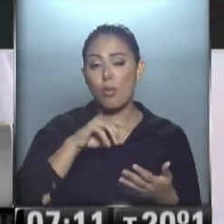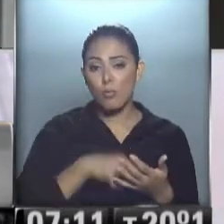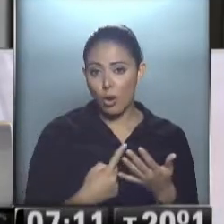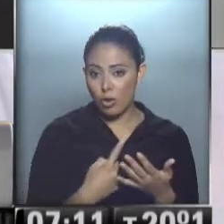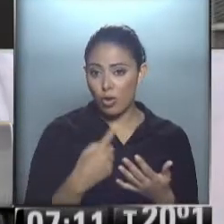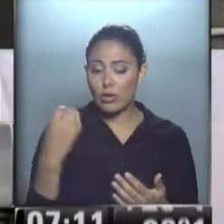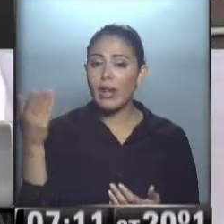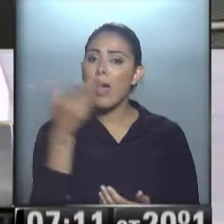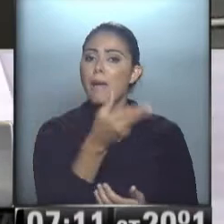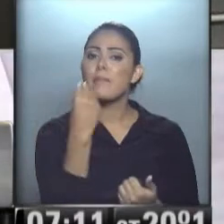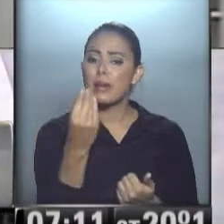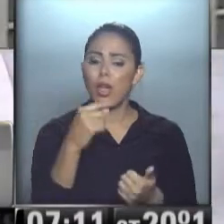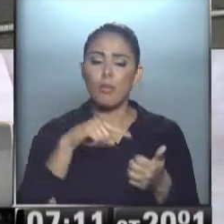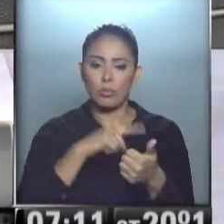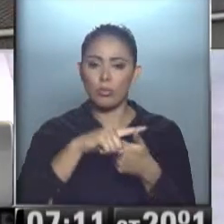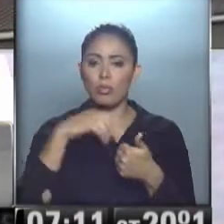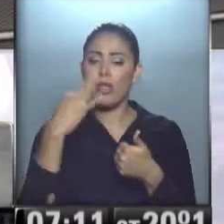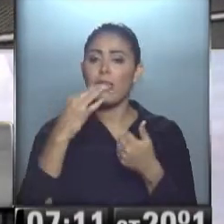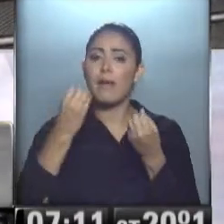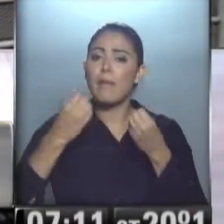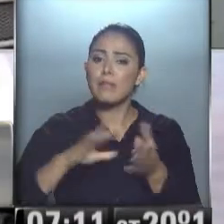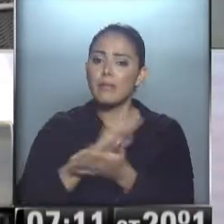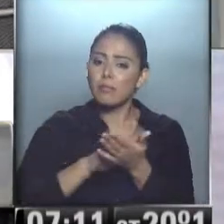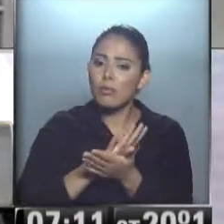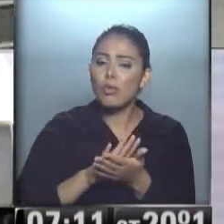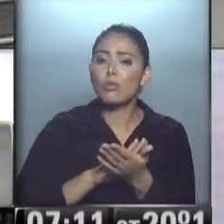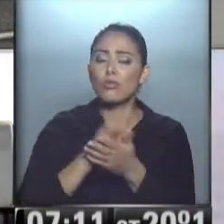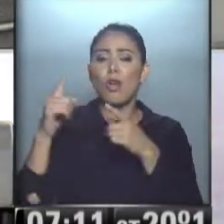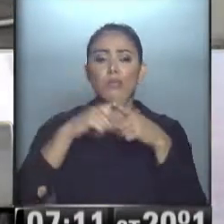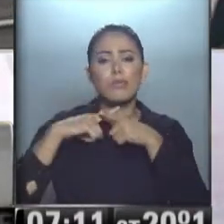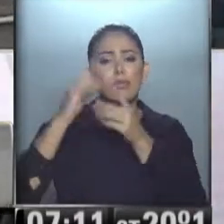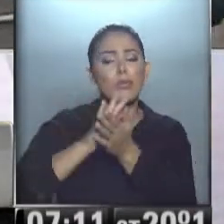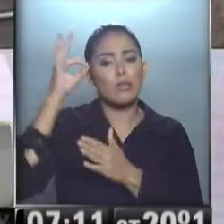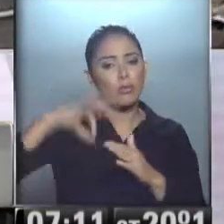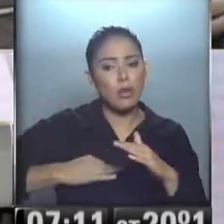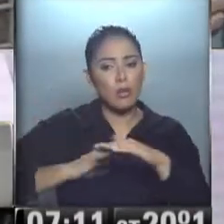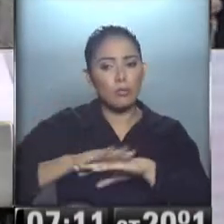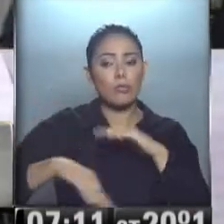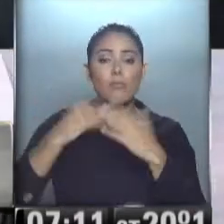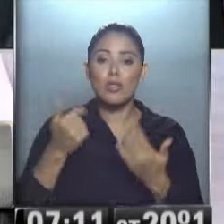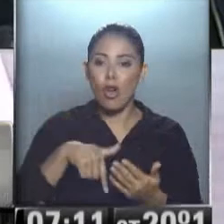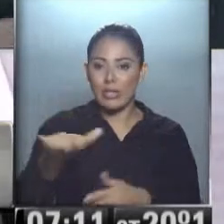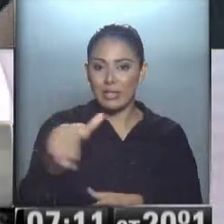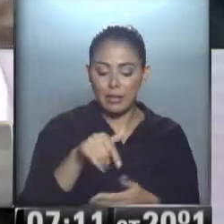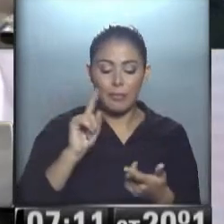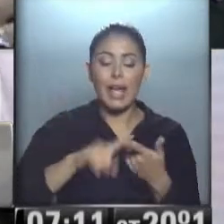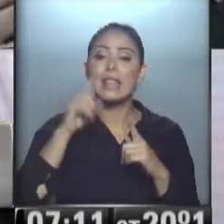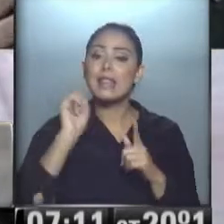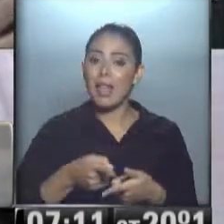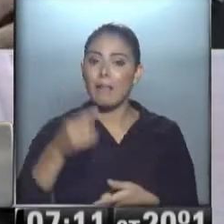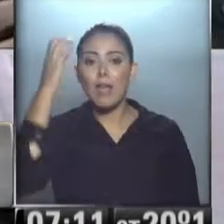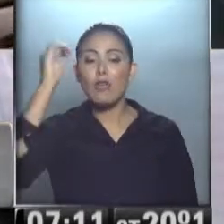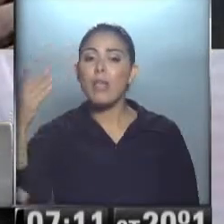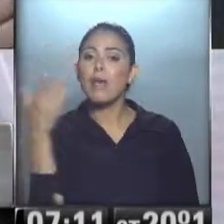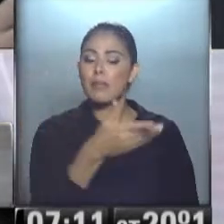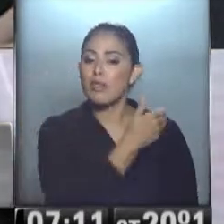educativa a dos puntos centrales reabrir la paritaria como lo ha convocado en la jornada de hoy hoy día miércoles y también el compromiso y